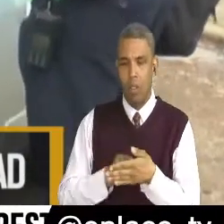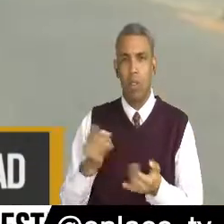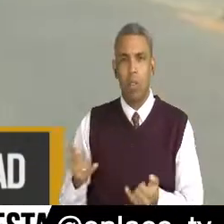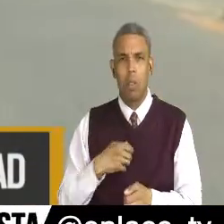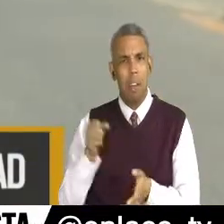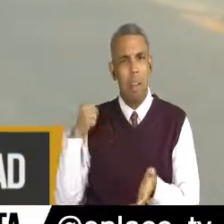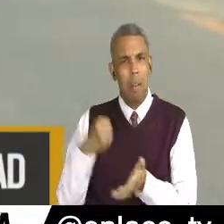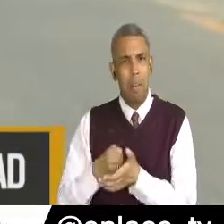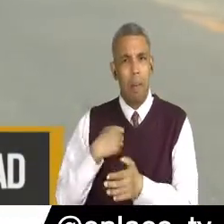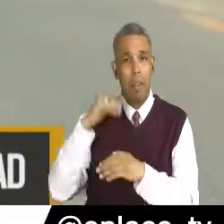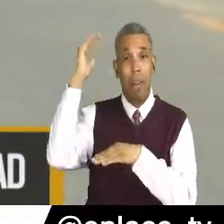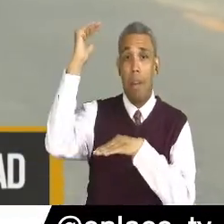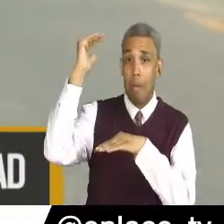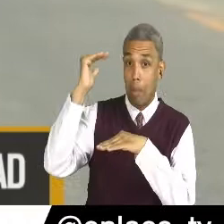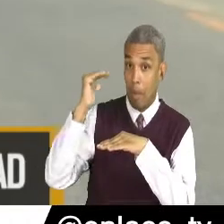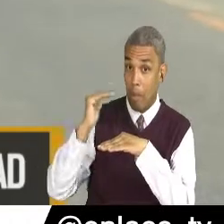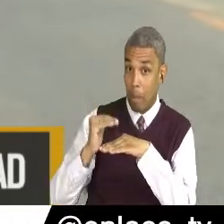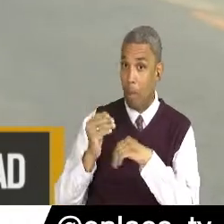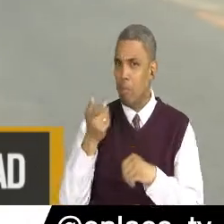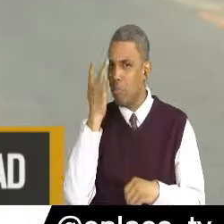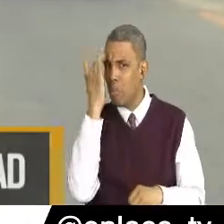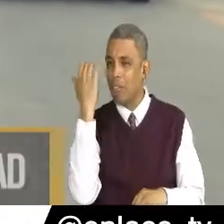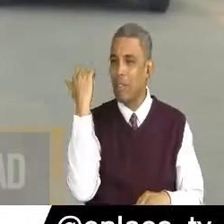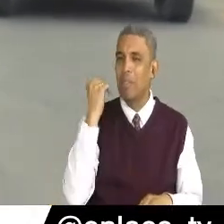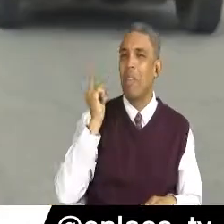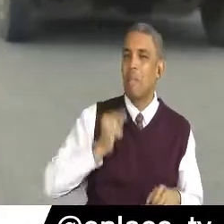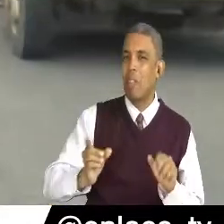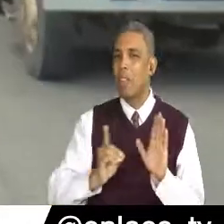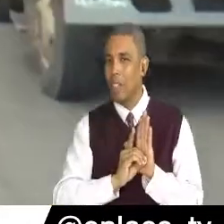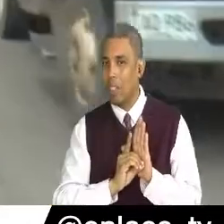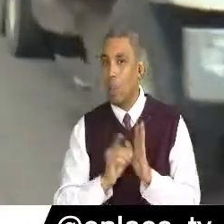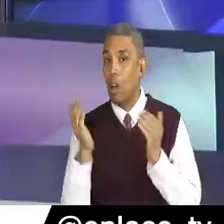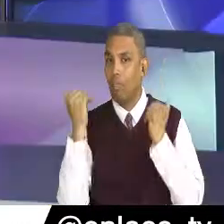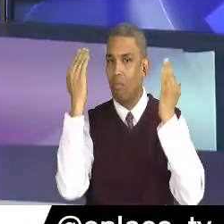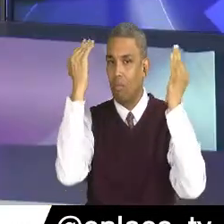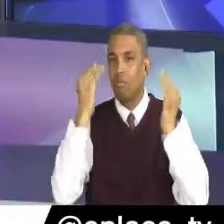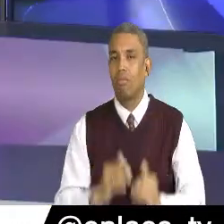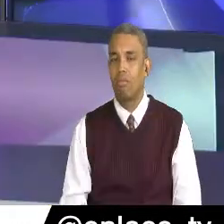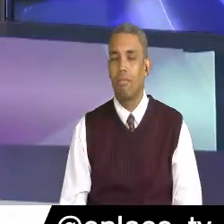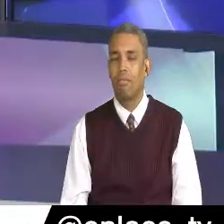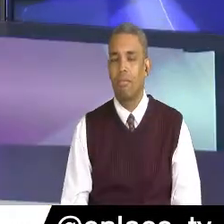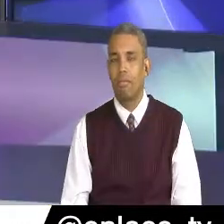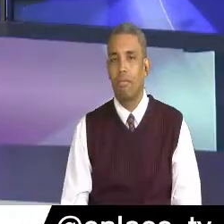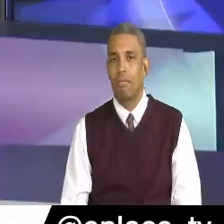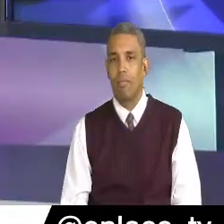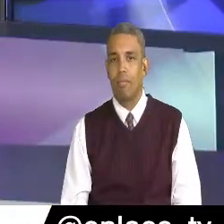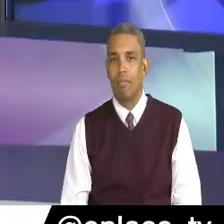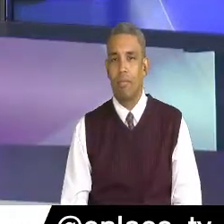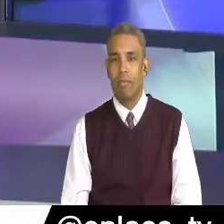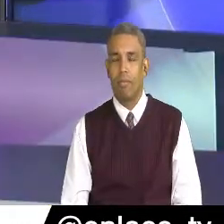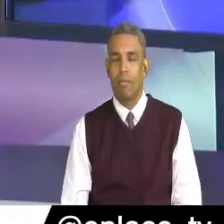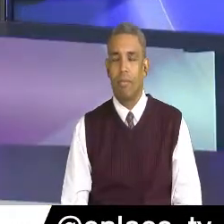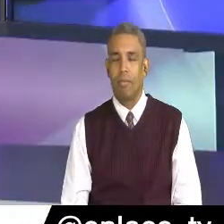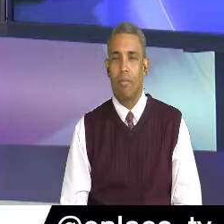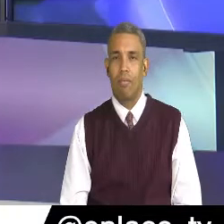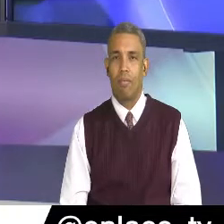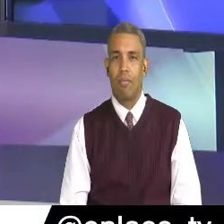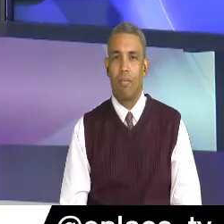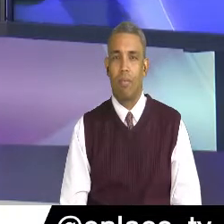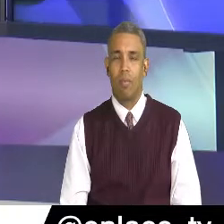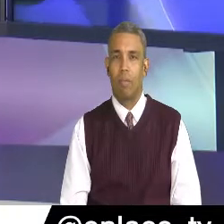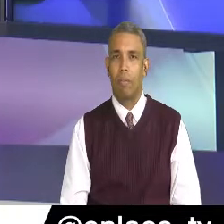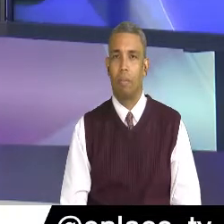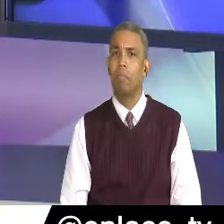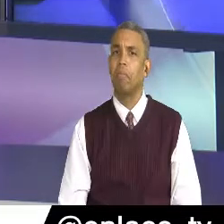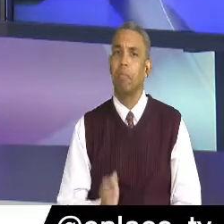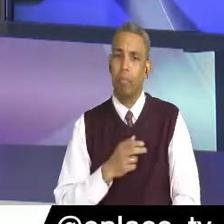las autoridades de tránsito en virtud a las medidas restrictivas en vigencia. Y se realizó el lanzamiento oficial de la jornada de